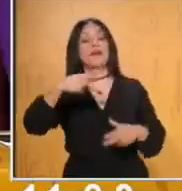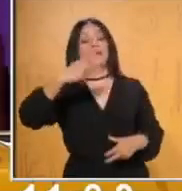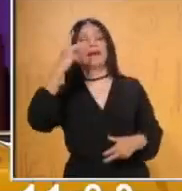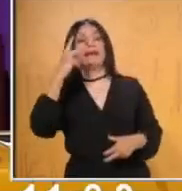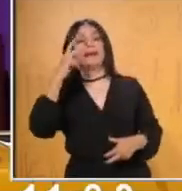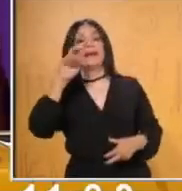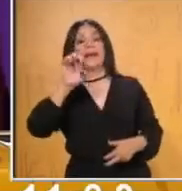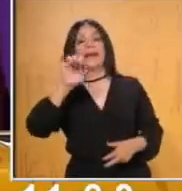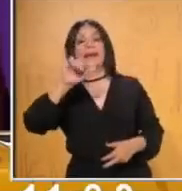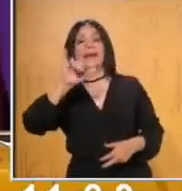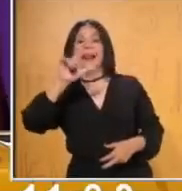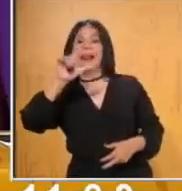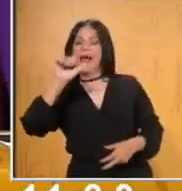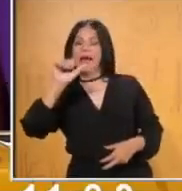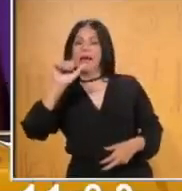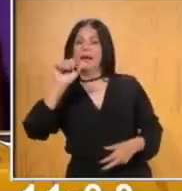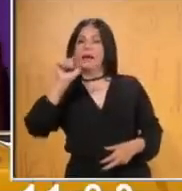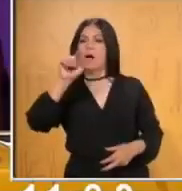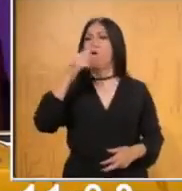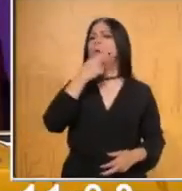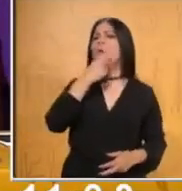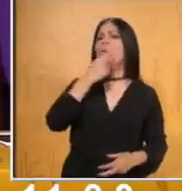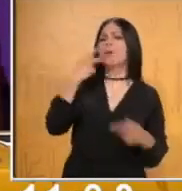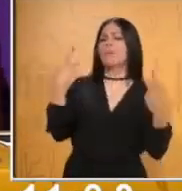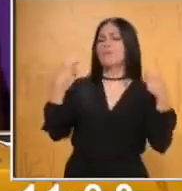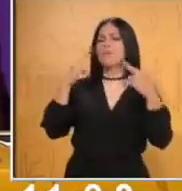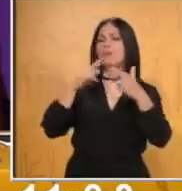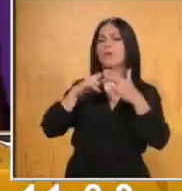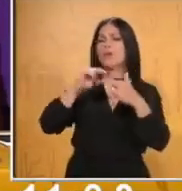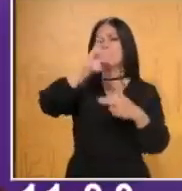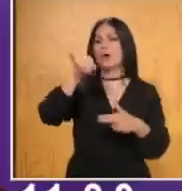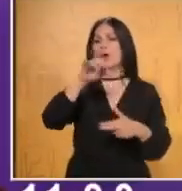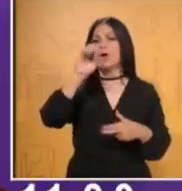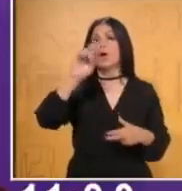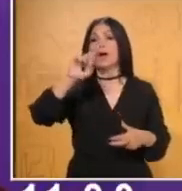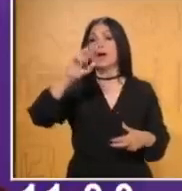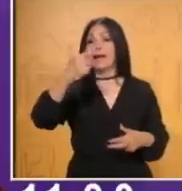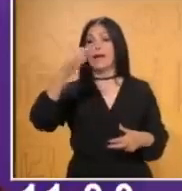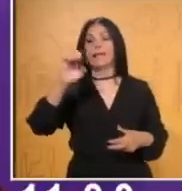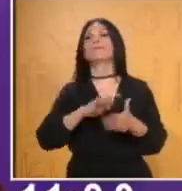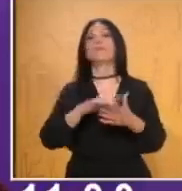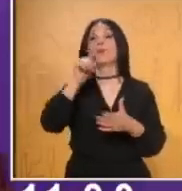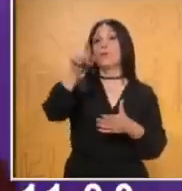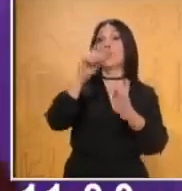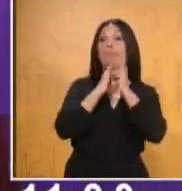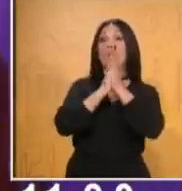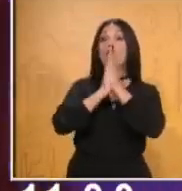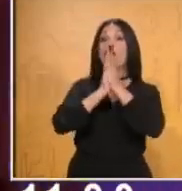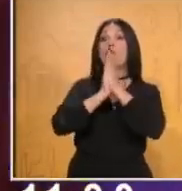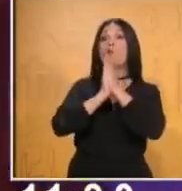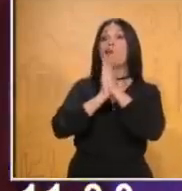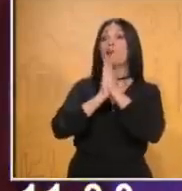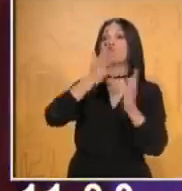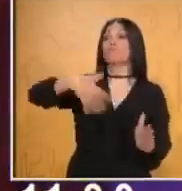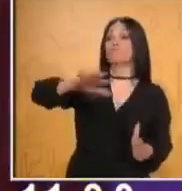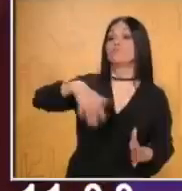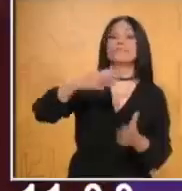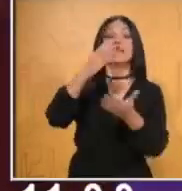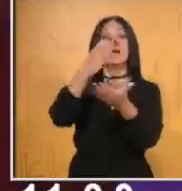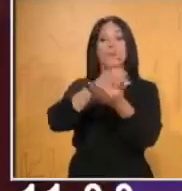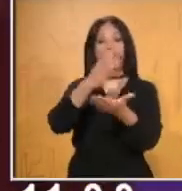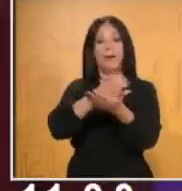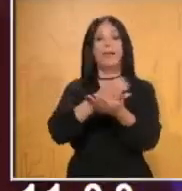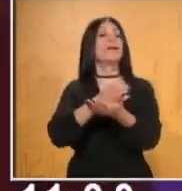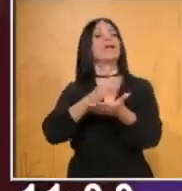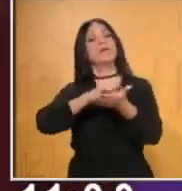Muy bien, para poder iniciar esta clase te voy a invitar a que vayas por tu libreta para poder ir tomando apuntes durante el desarrollo de la clase.